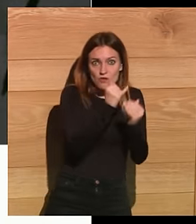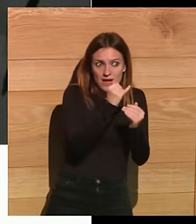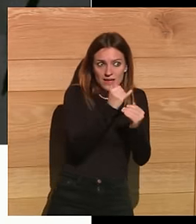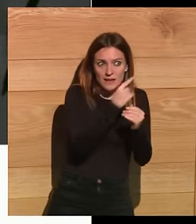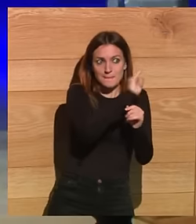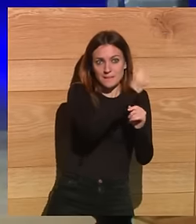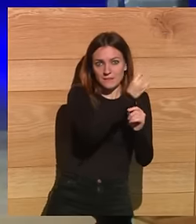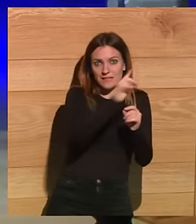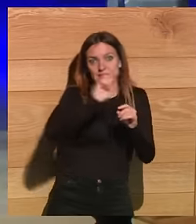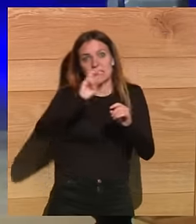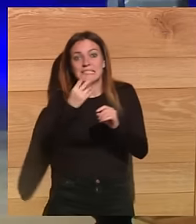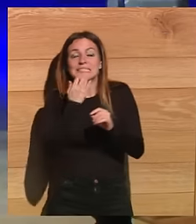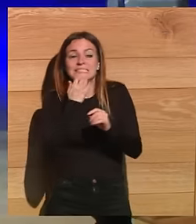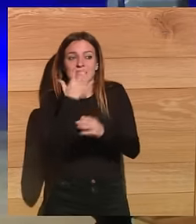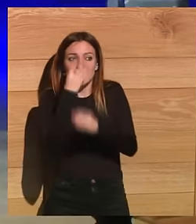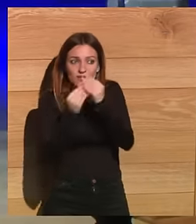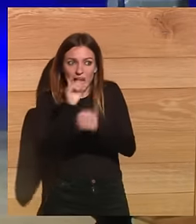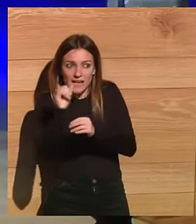hay error,